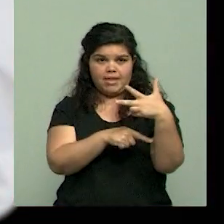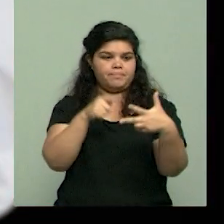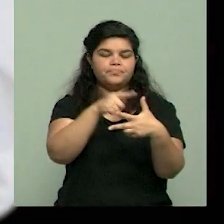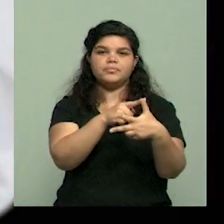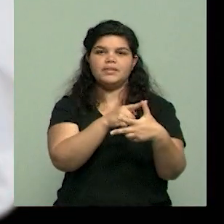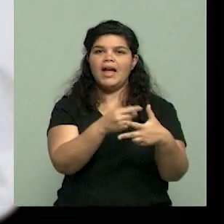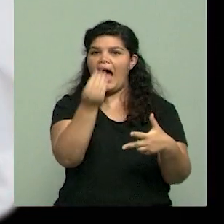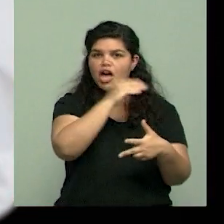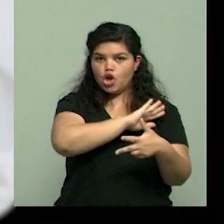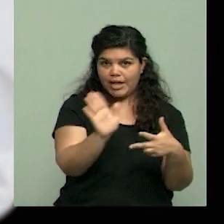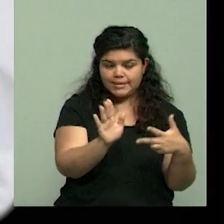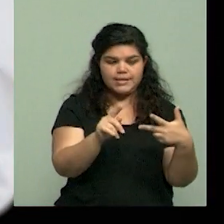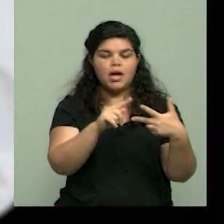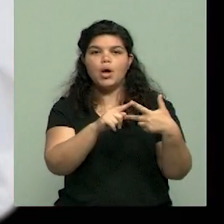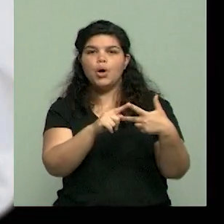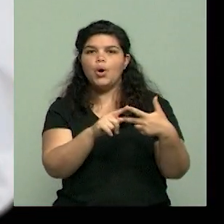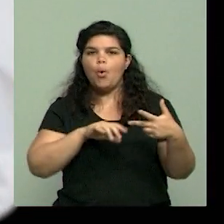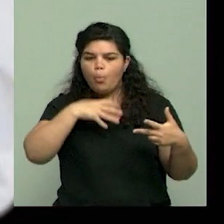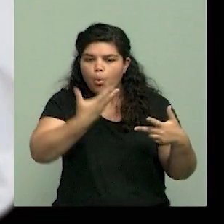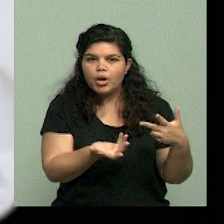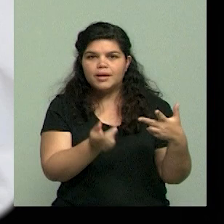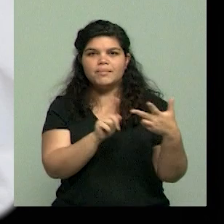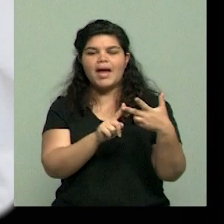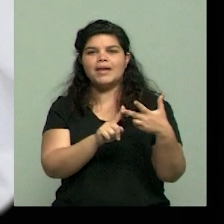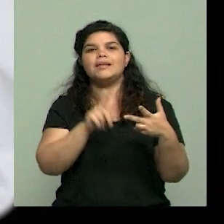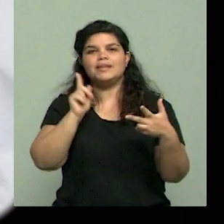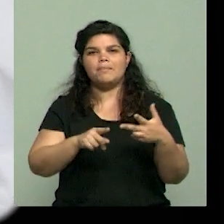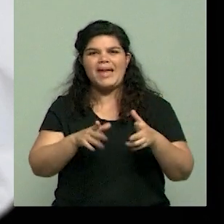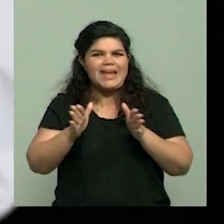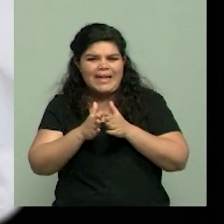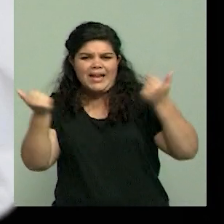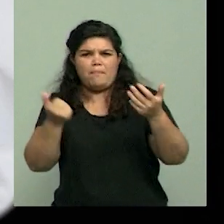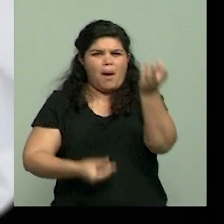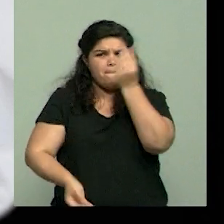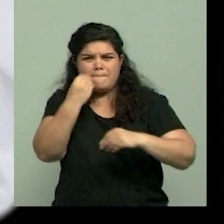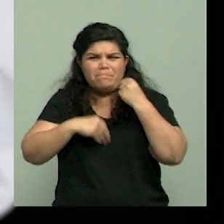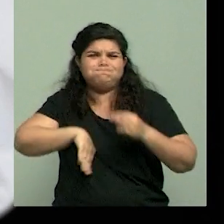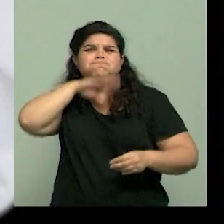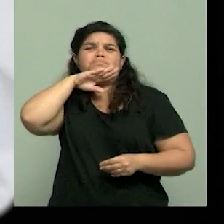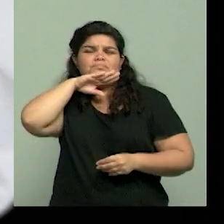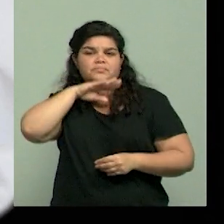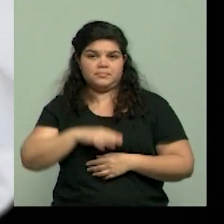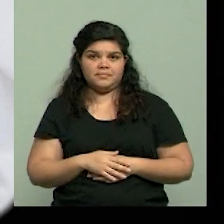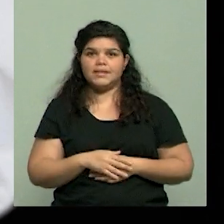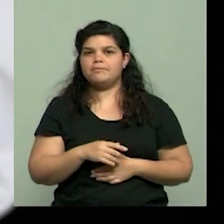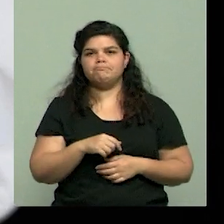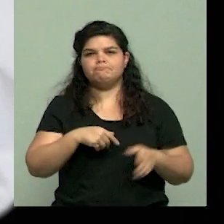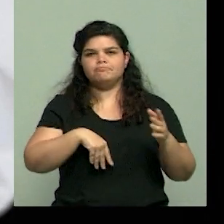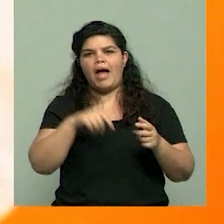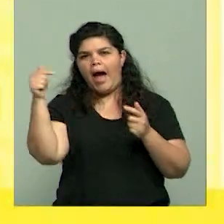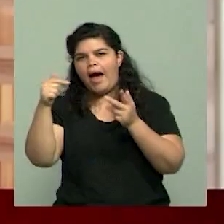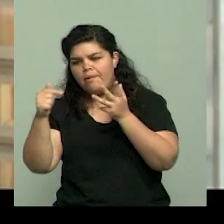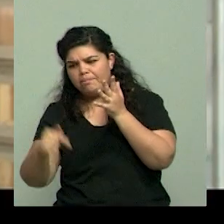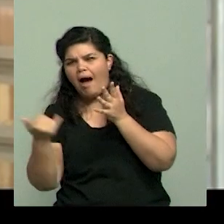la bulimia y los trastornos por atracón. Después suelen haber más, pero los que más se trabajan y los que más se abordan son estos